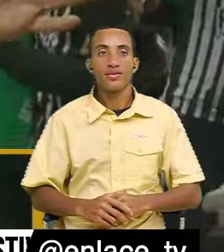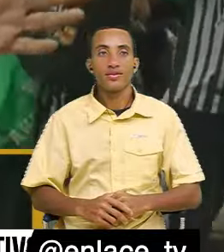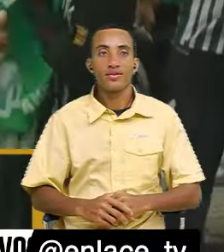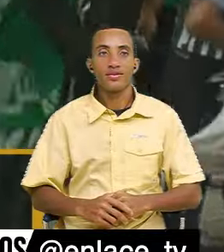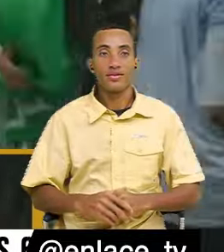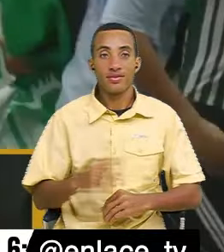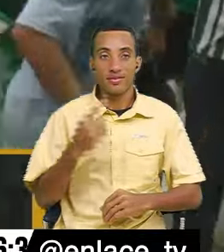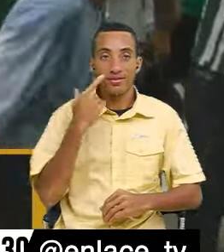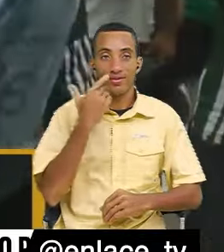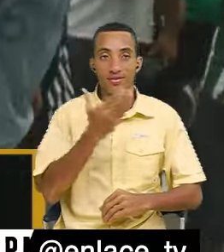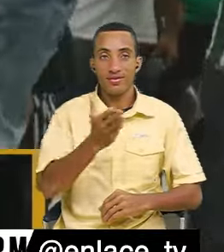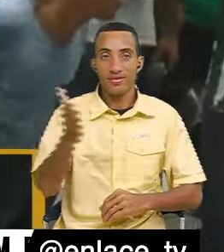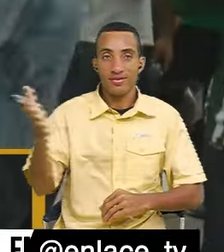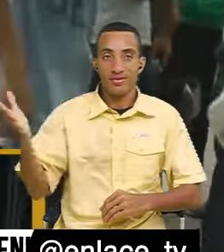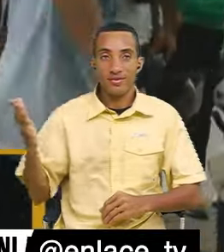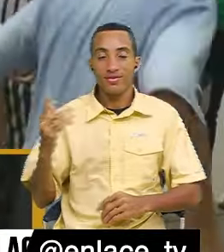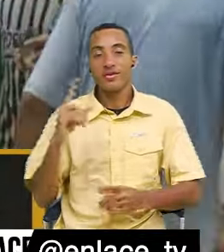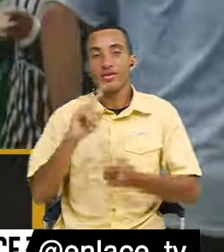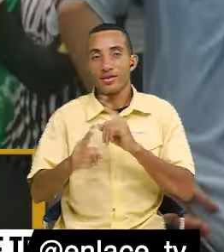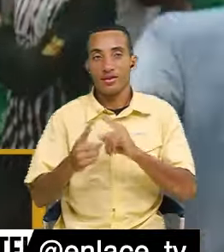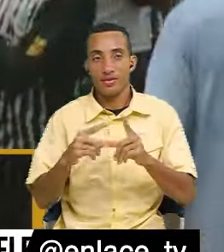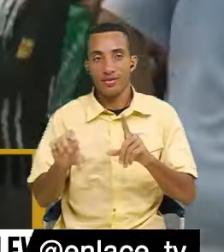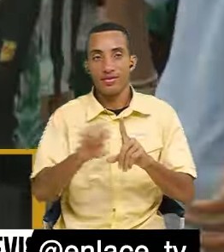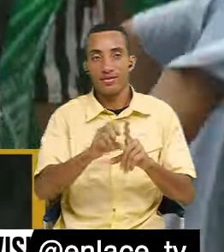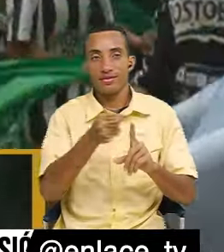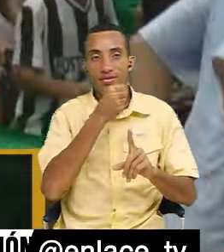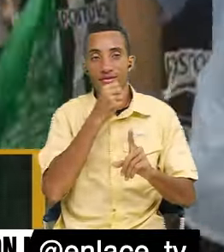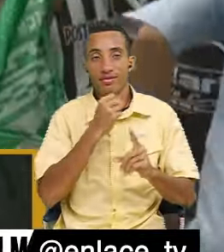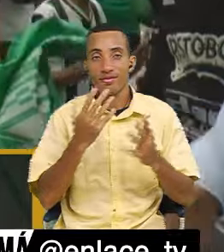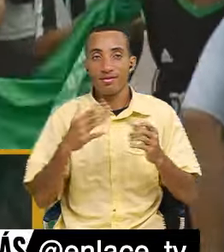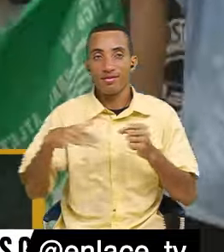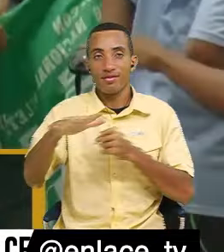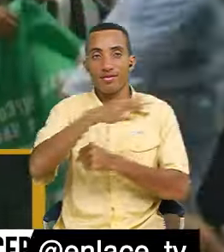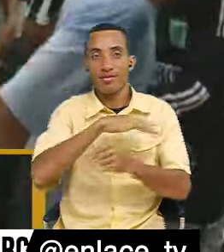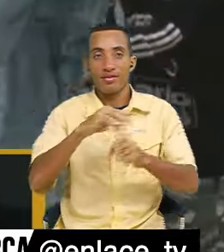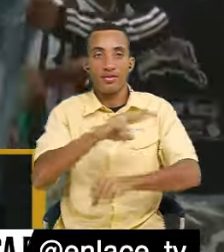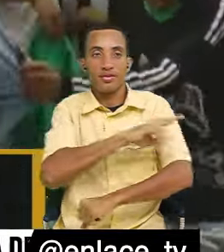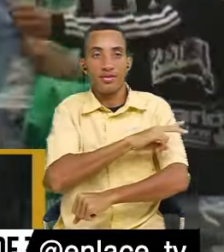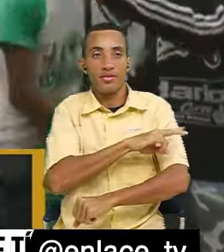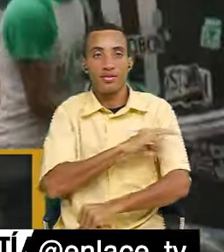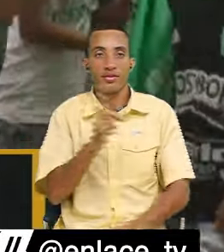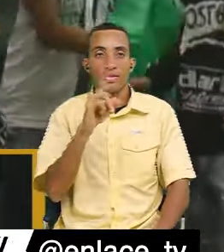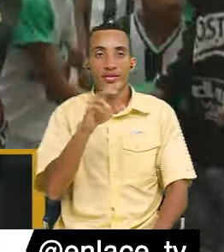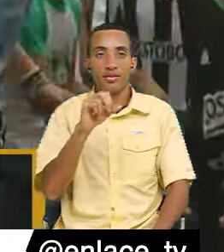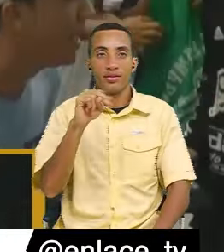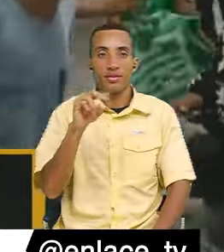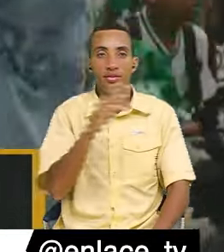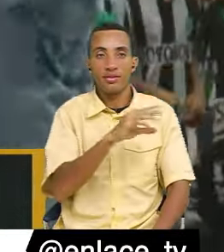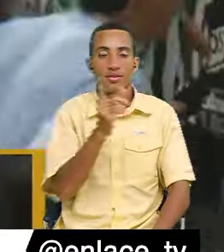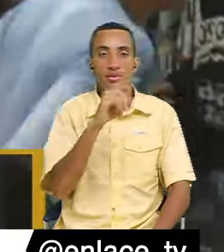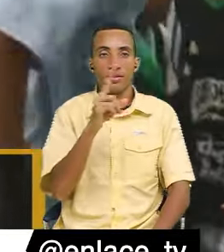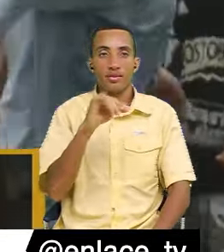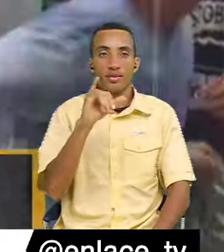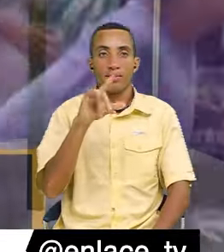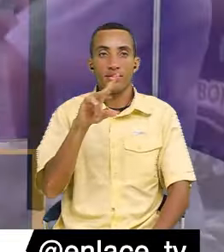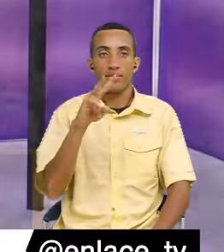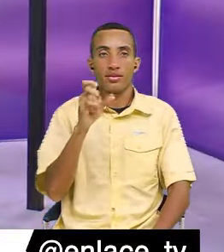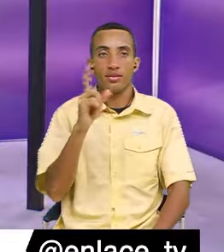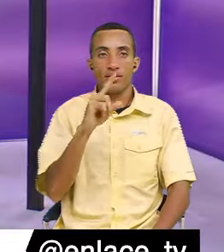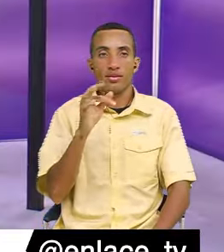Después, amigos de Enlace Noticias, el ambiente que se vive a esta hora en el Hotel San Silvestre, donde ya el equipo Atlético Nacional se encuentra